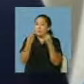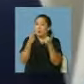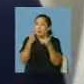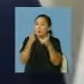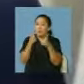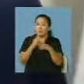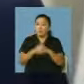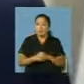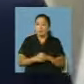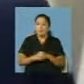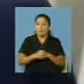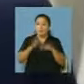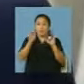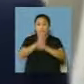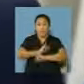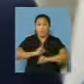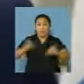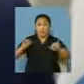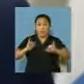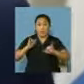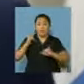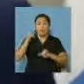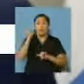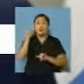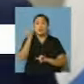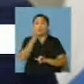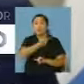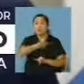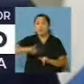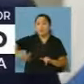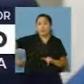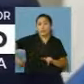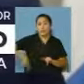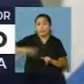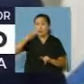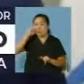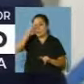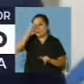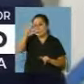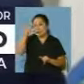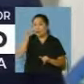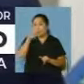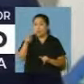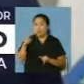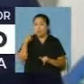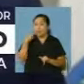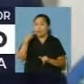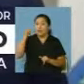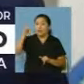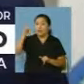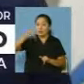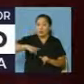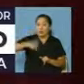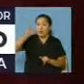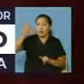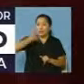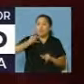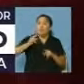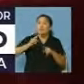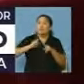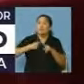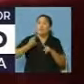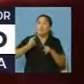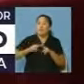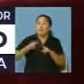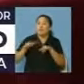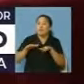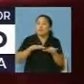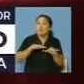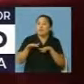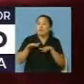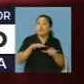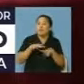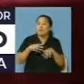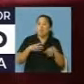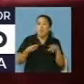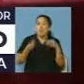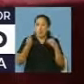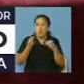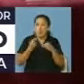anuncio importante que ha hecho el Gobierno Nacional, que tiene que ver con que a partir de ahora va a haber política de movilidad